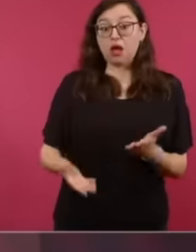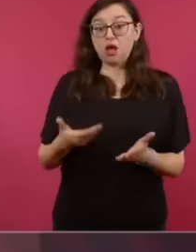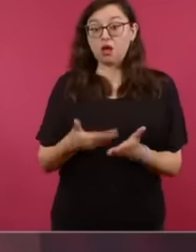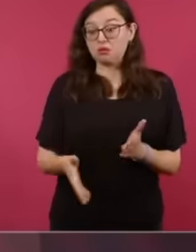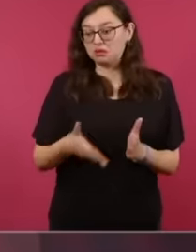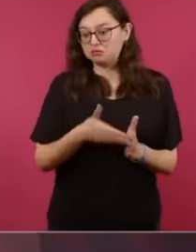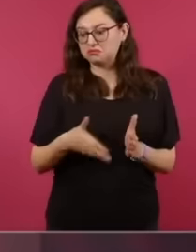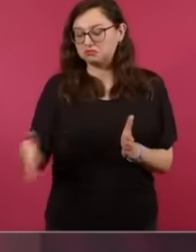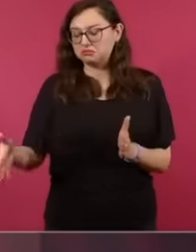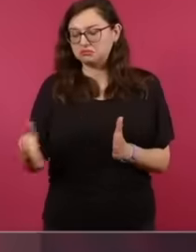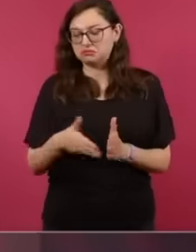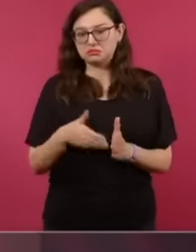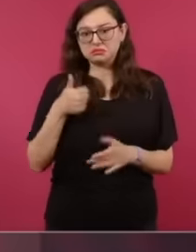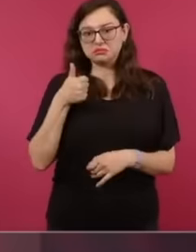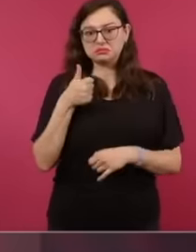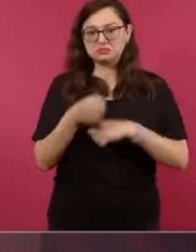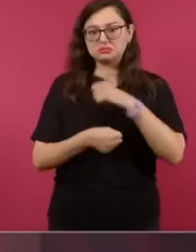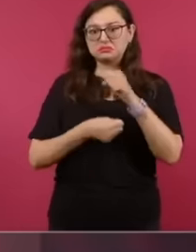Descartan